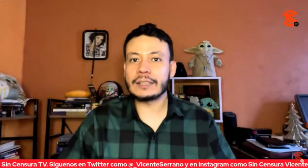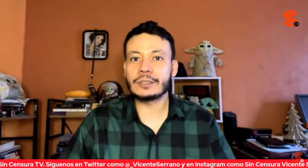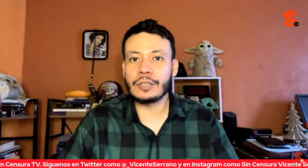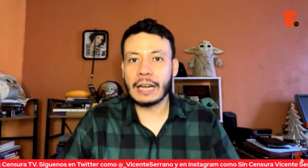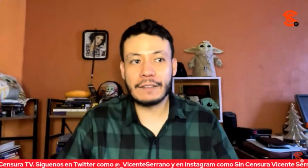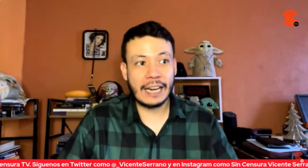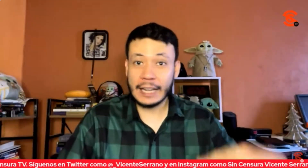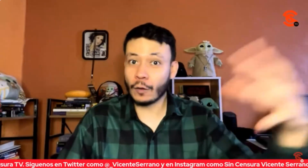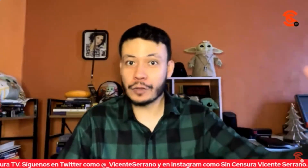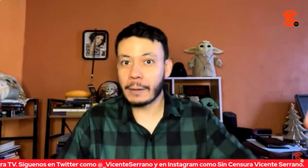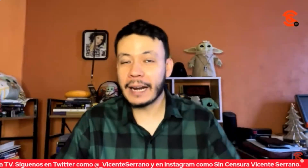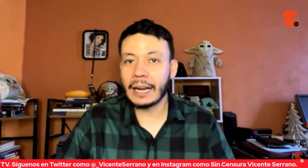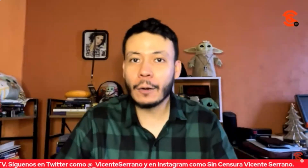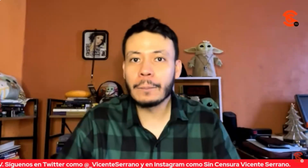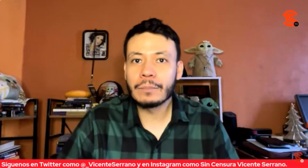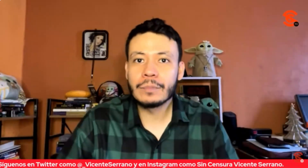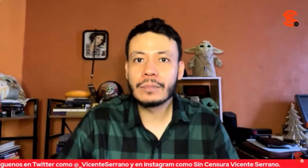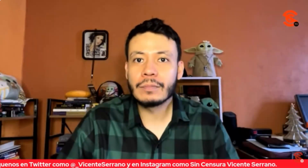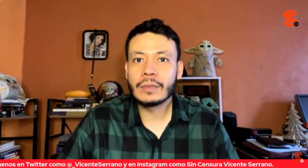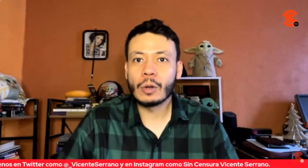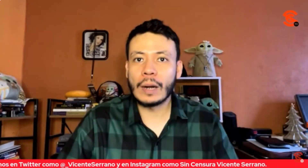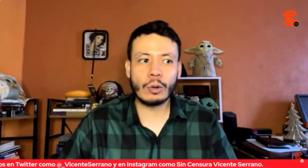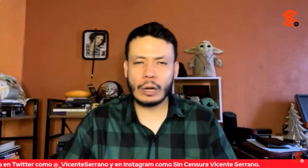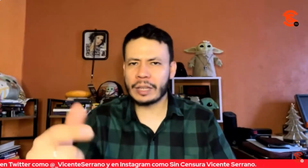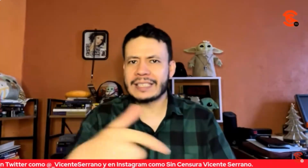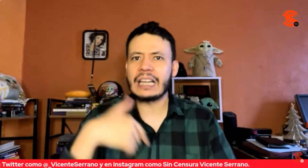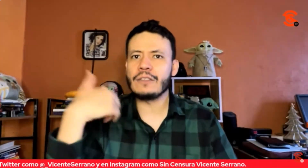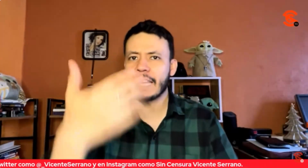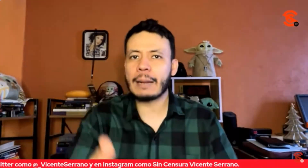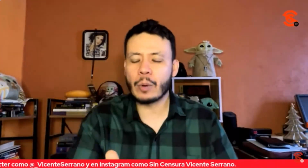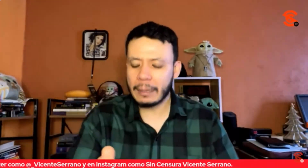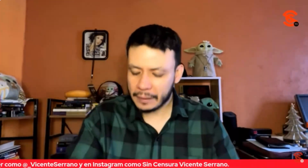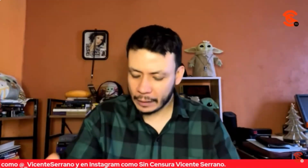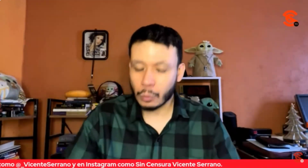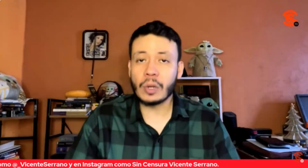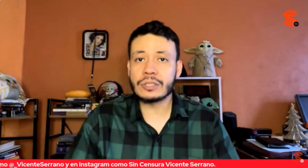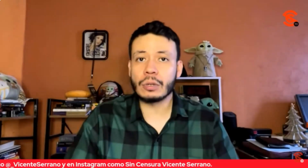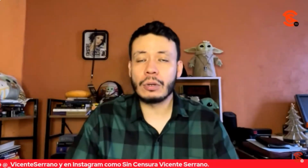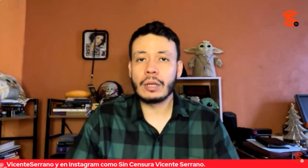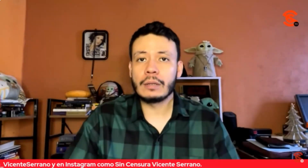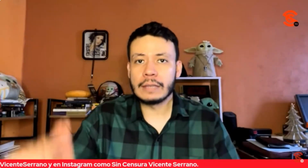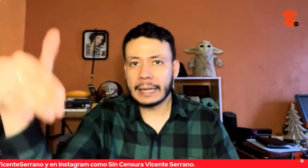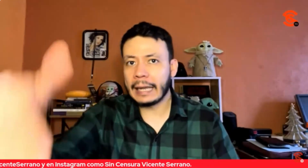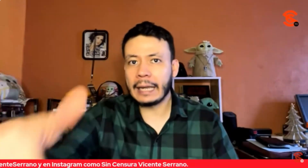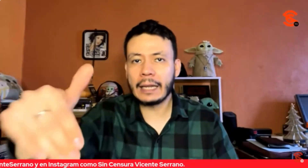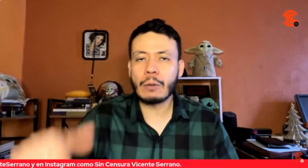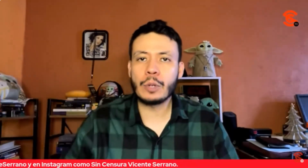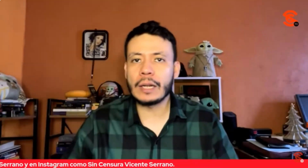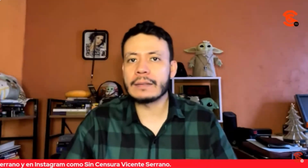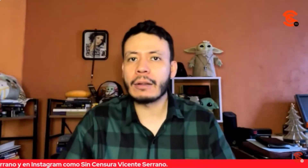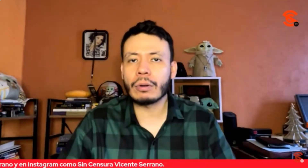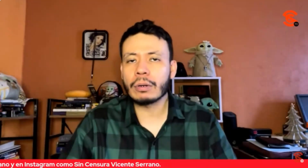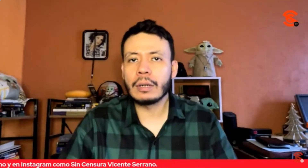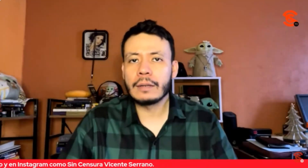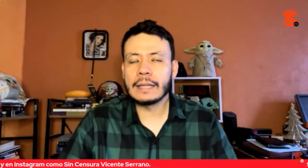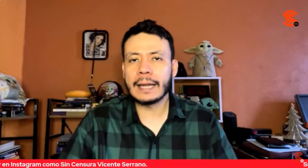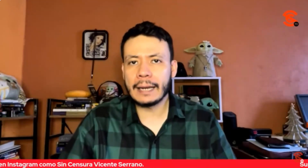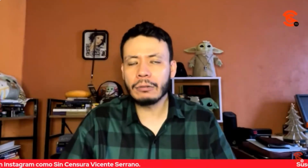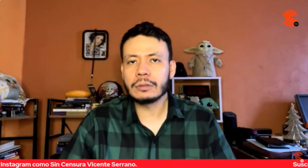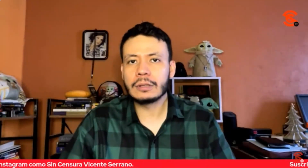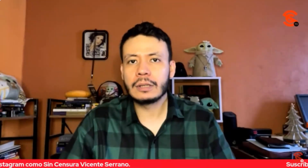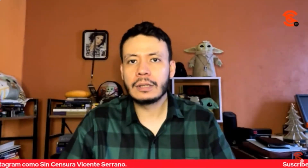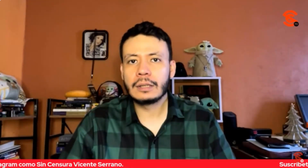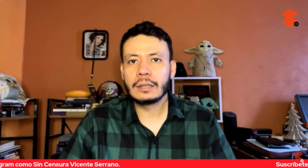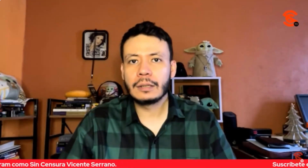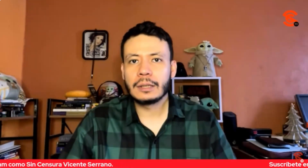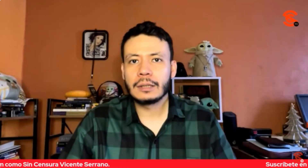fingía ser honesto y al final encontraban algo, o algo que lo descalificara moralmente como esto, de que era un violentador de